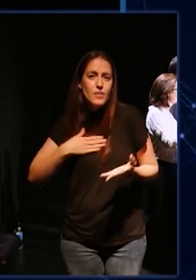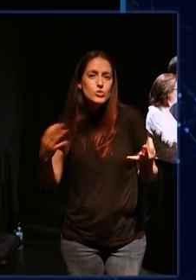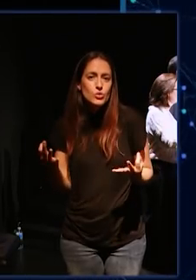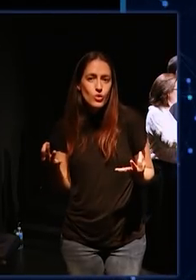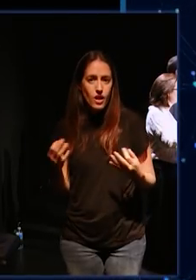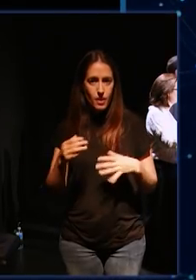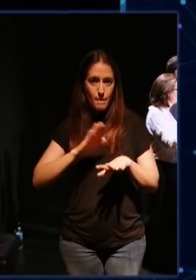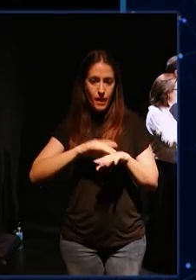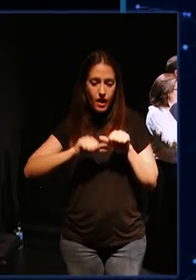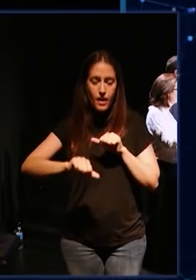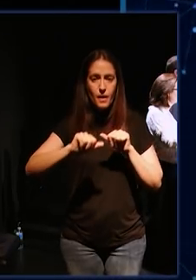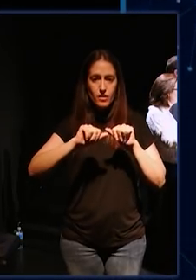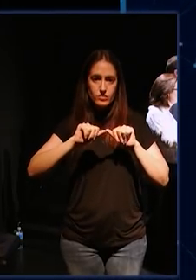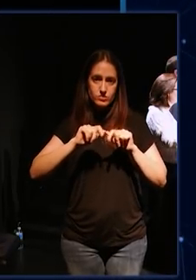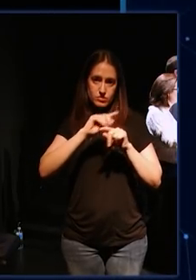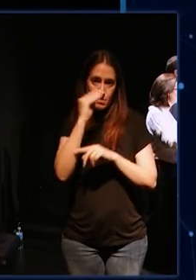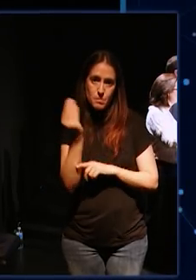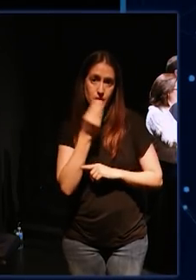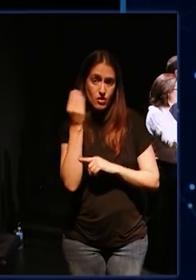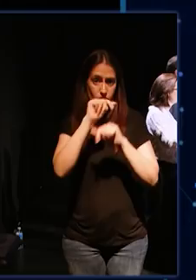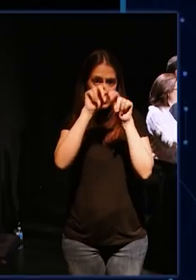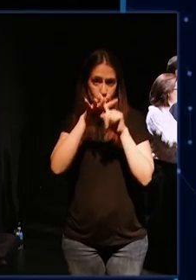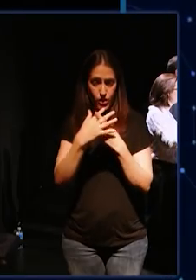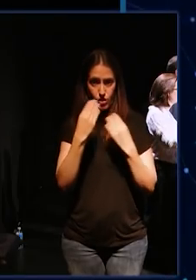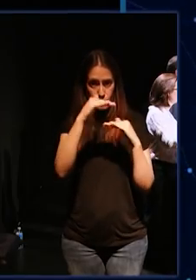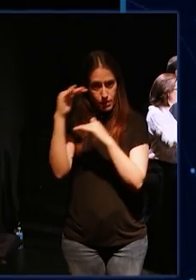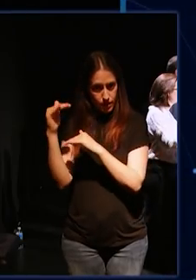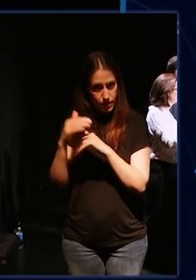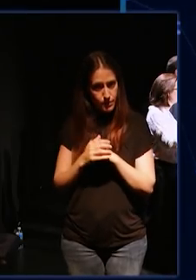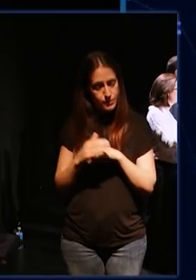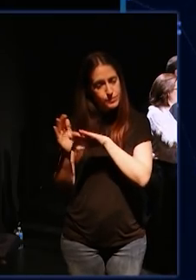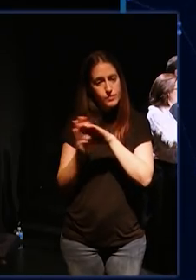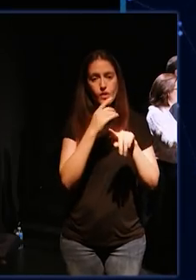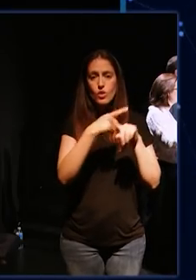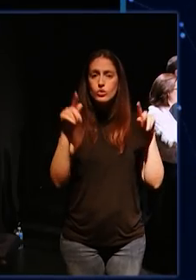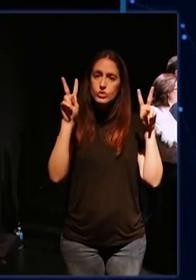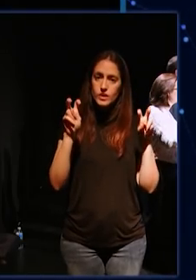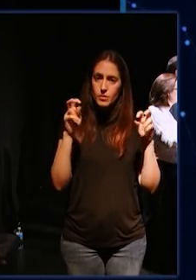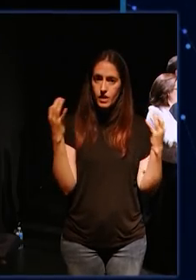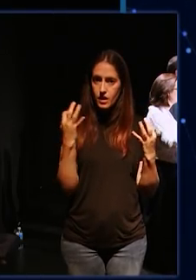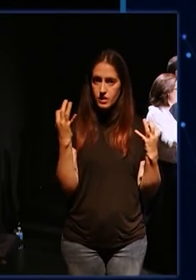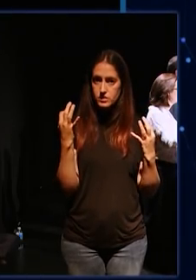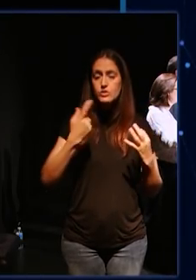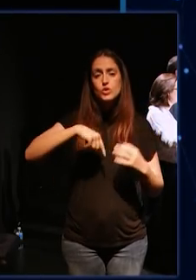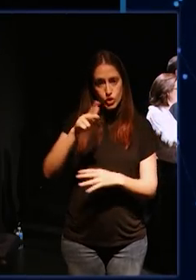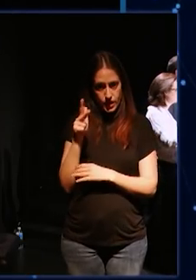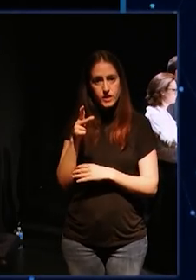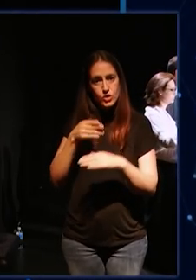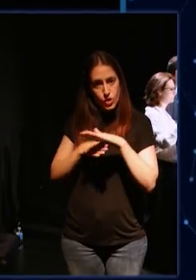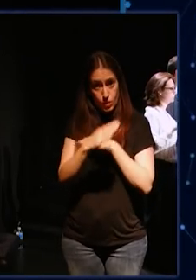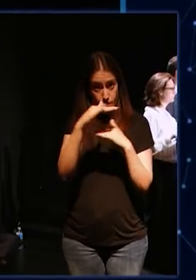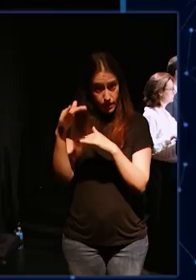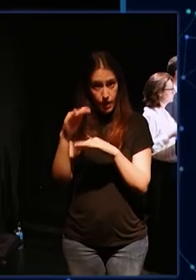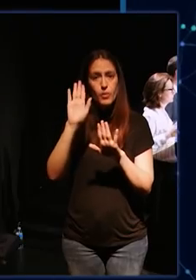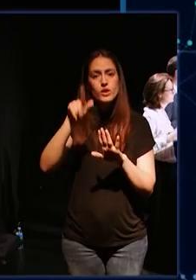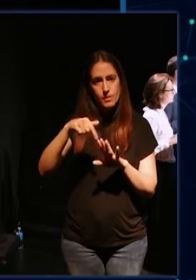mejora también de esta vivienda. Y otro tema, que también tenemos el derecho a la vivienda, pero también tenemos el